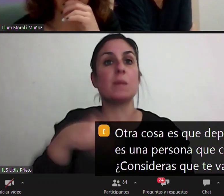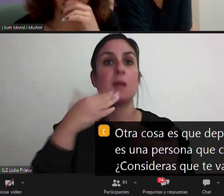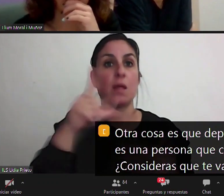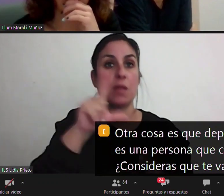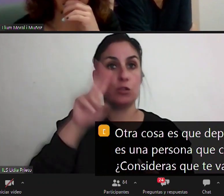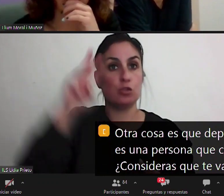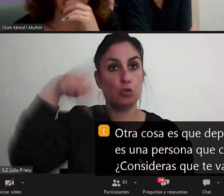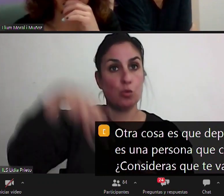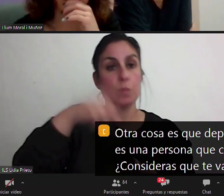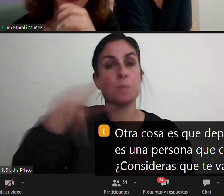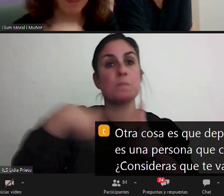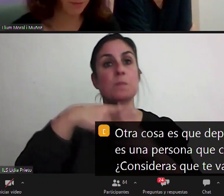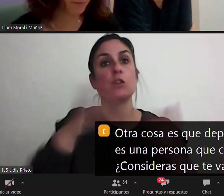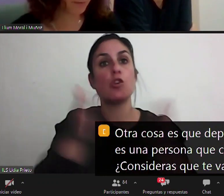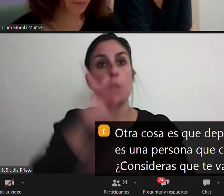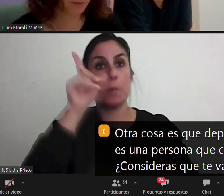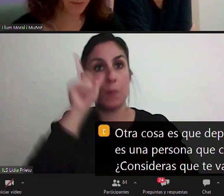al compañero que le acompaña